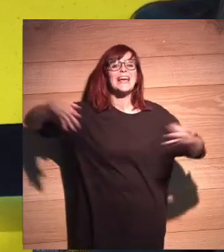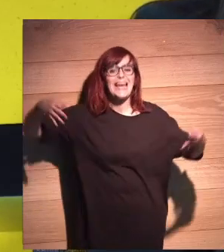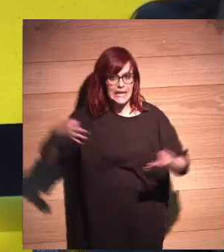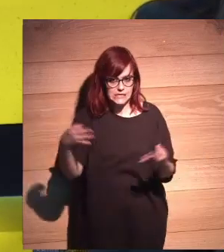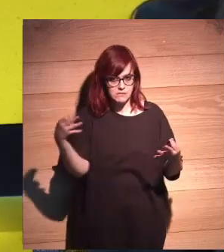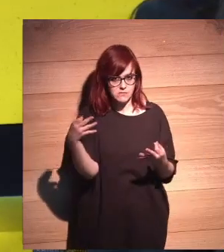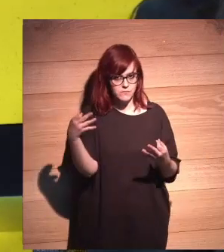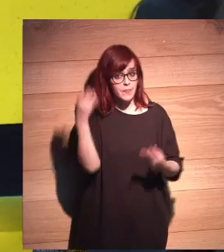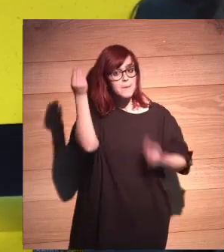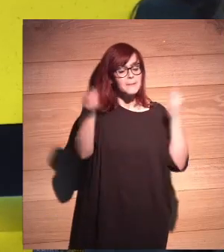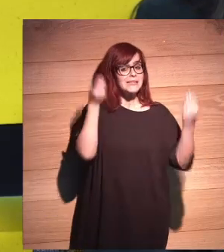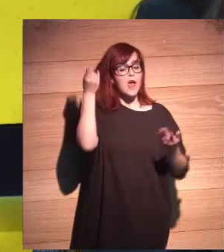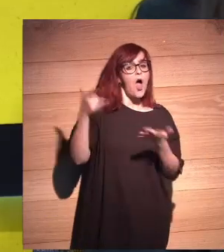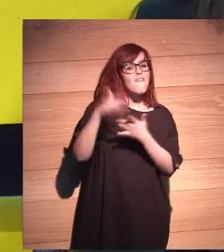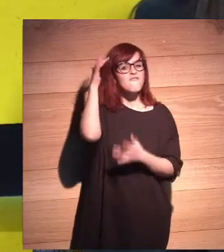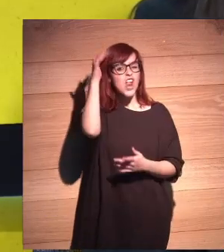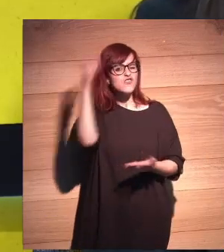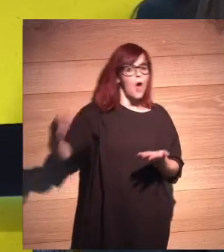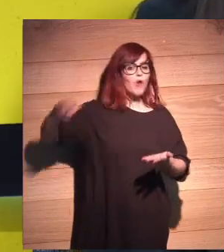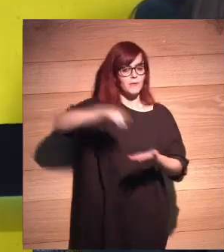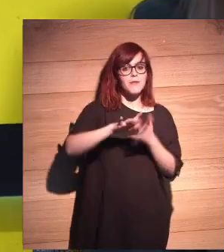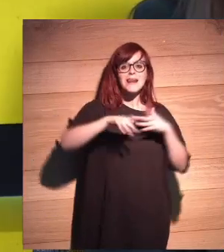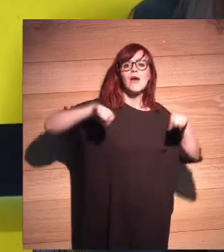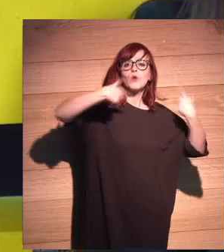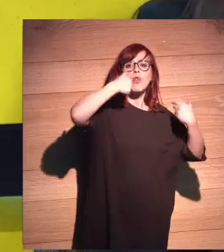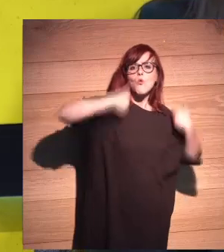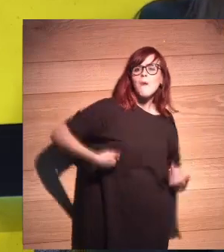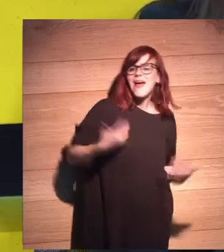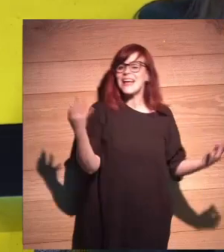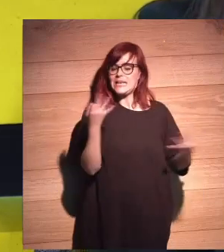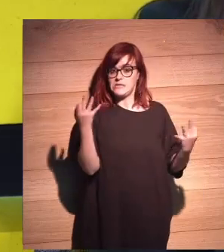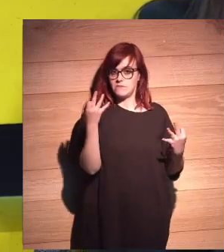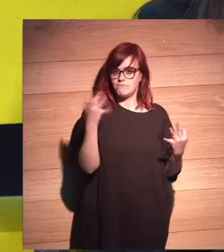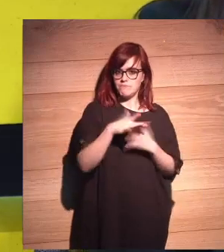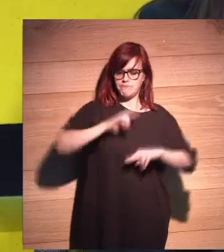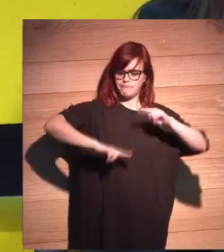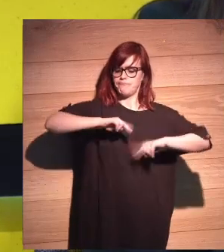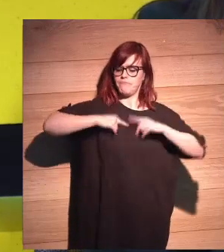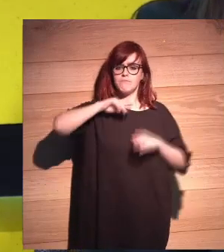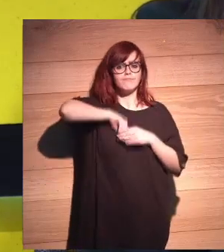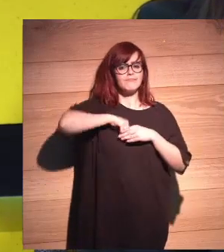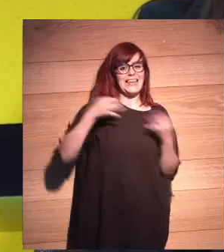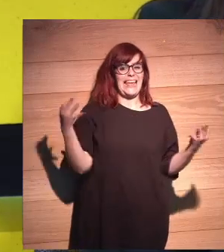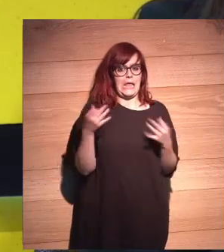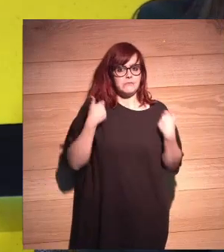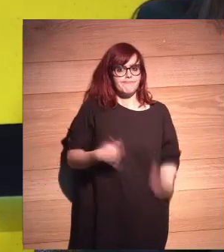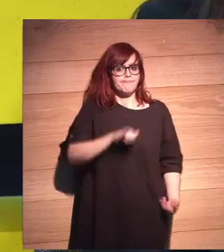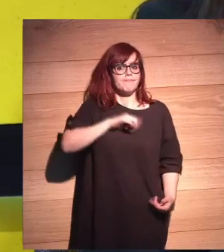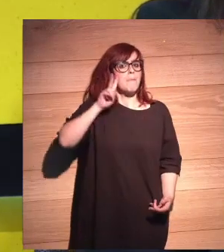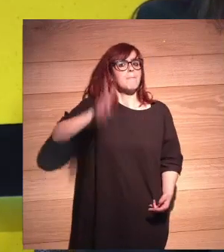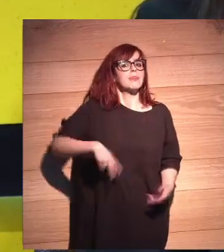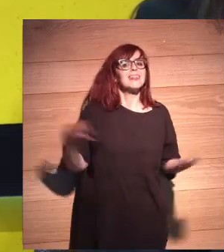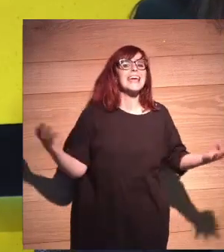y por lo tanto hay que volver a pensar filosóficamente qué quiere decir naturaleza humana, qué nos constituye, qué somos, qué es el